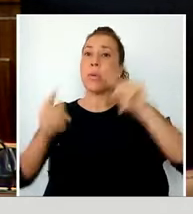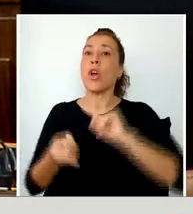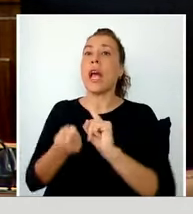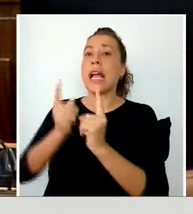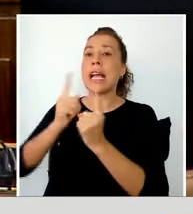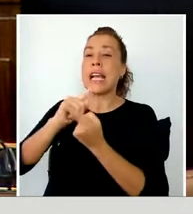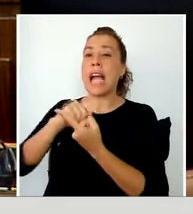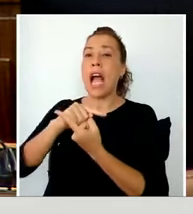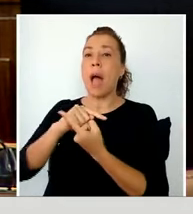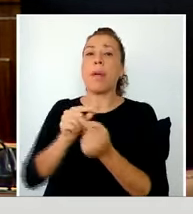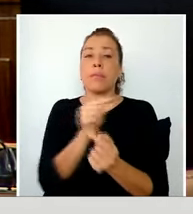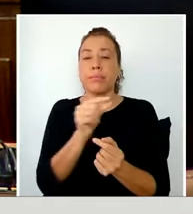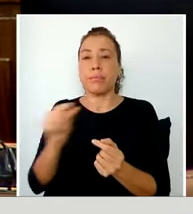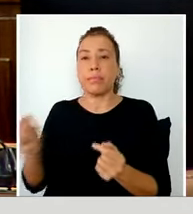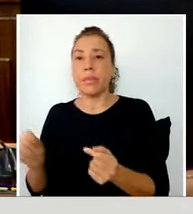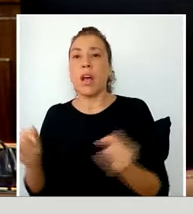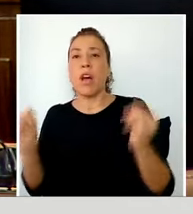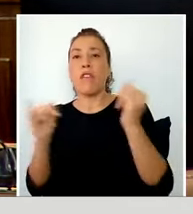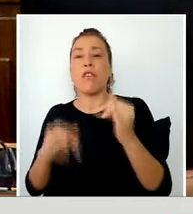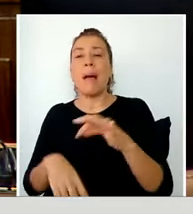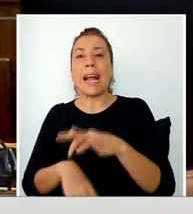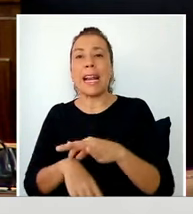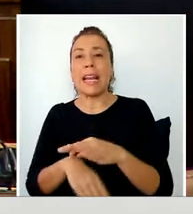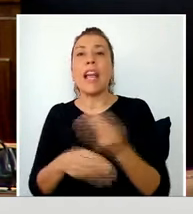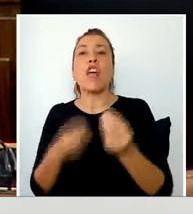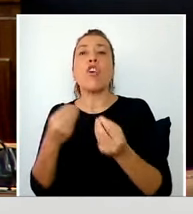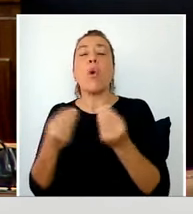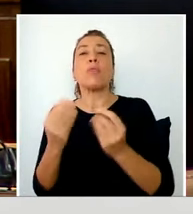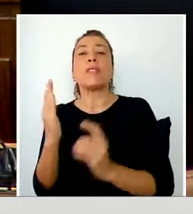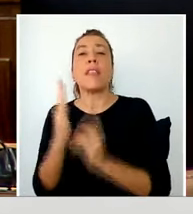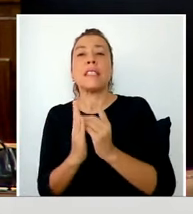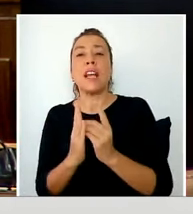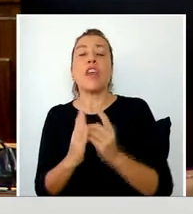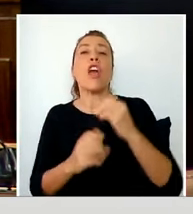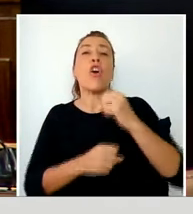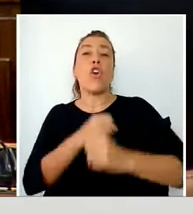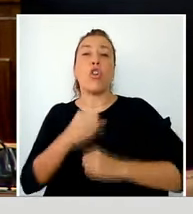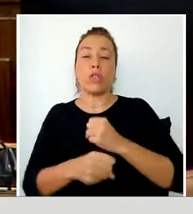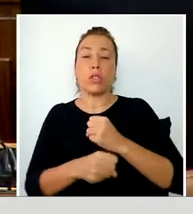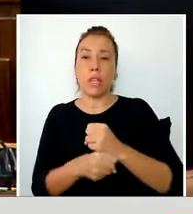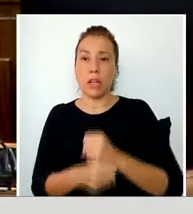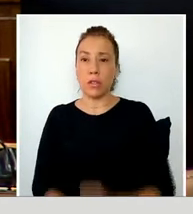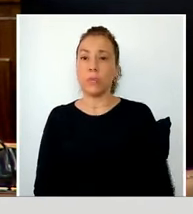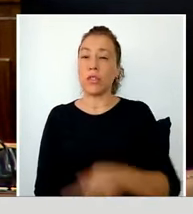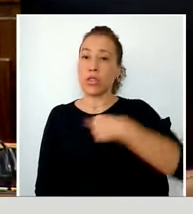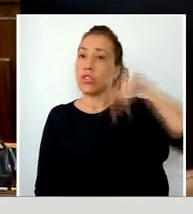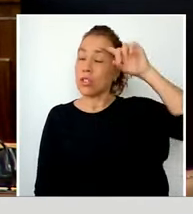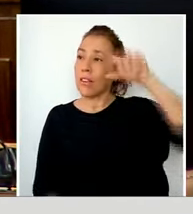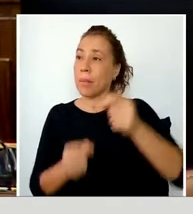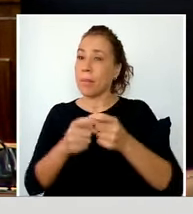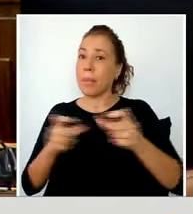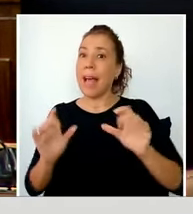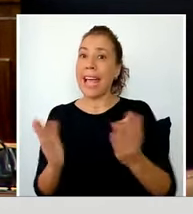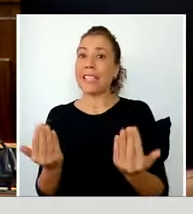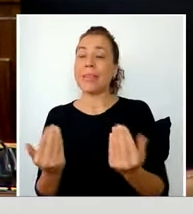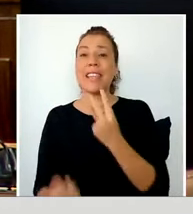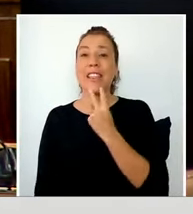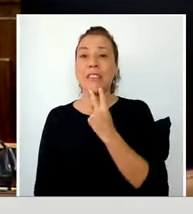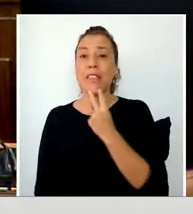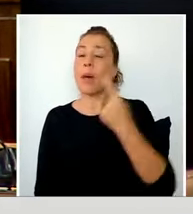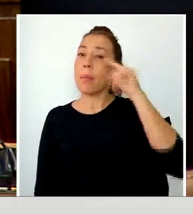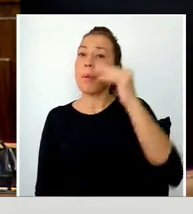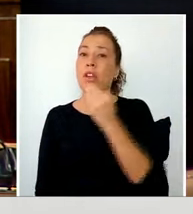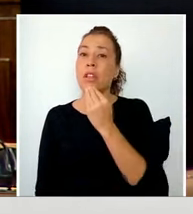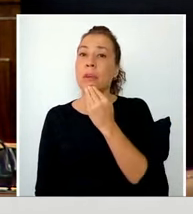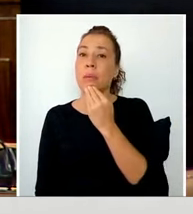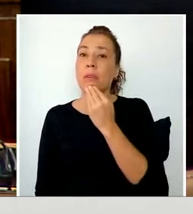expresión clínica y evolución con el paso de los años sabemos que ha aumentado la esperanza de vida pero también la morbilidad